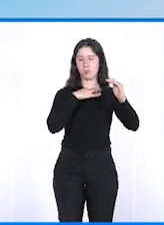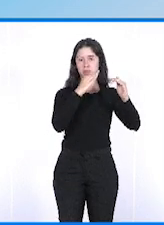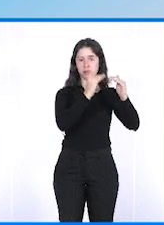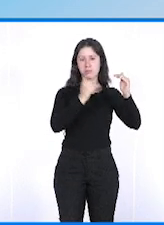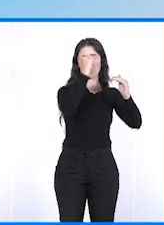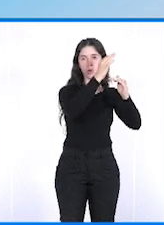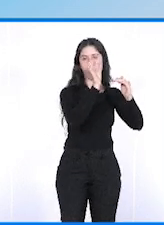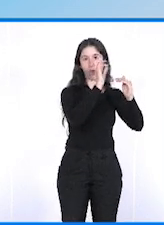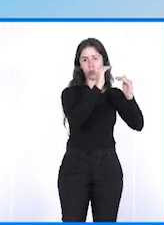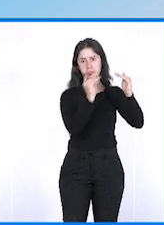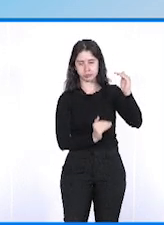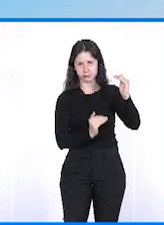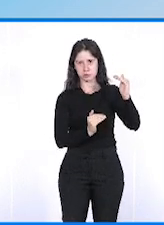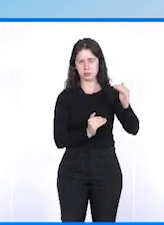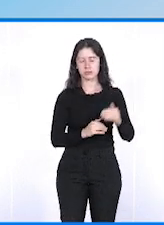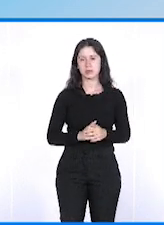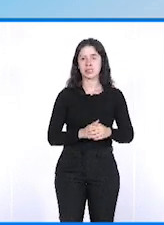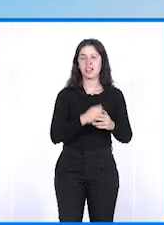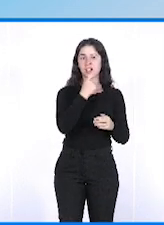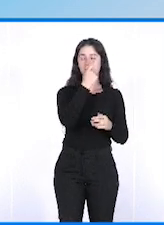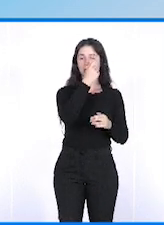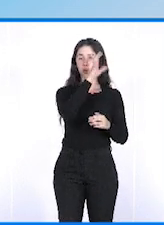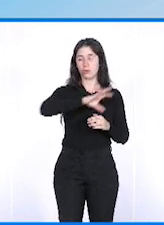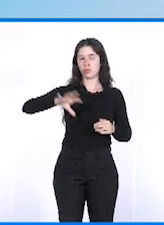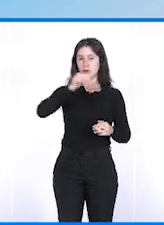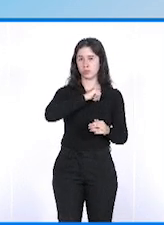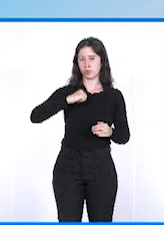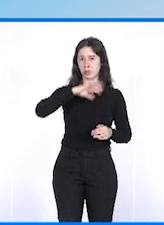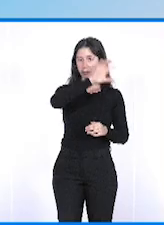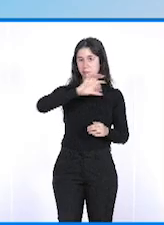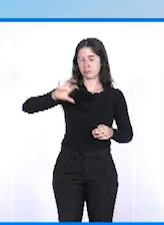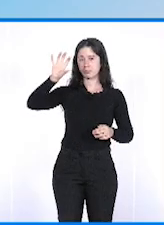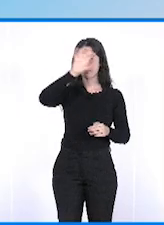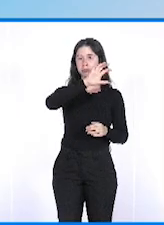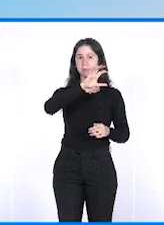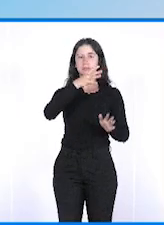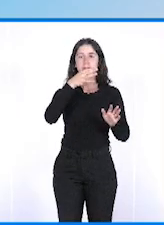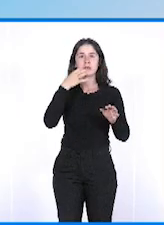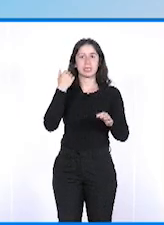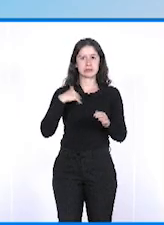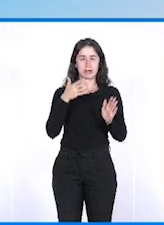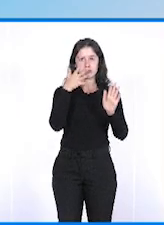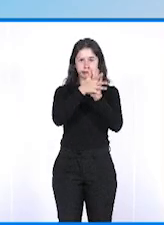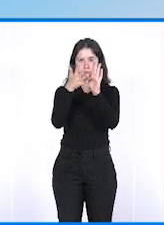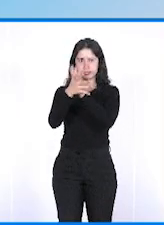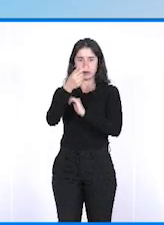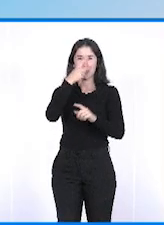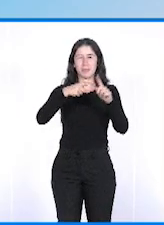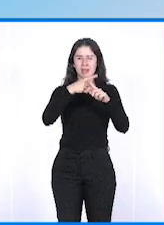por abajo cada comunidad Autónoma yo creo que se le ha informado Cuál es su media No de